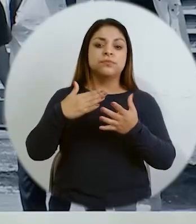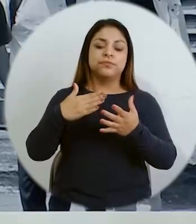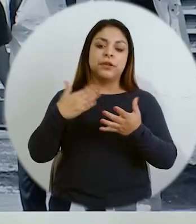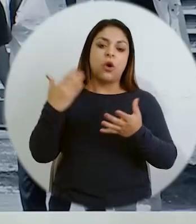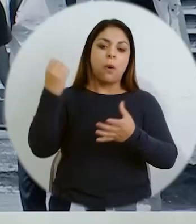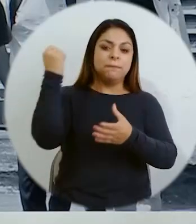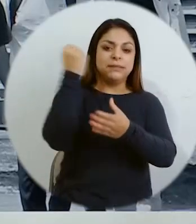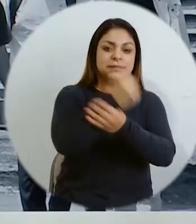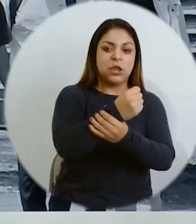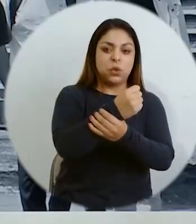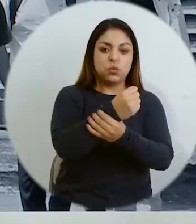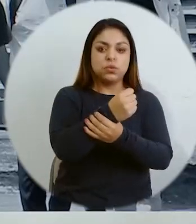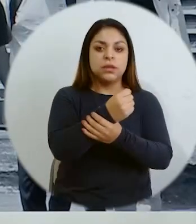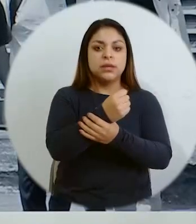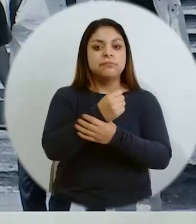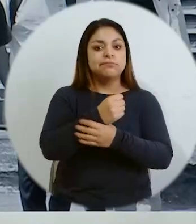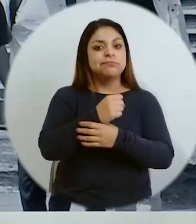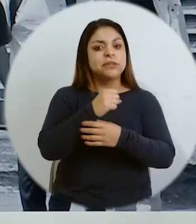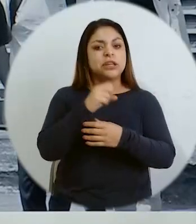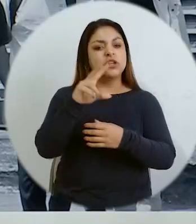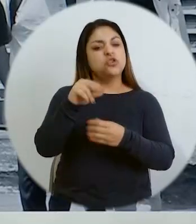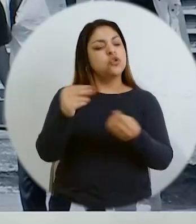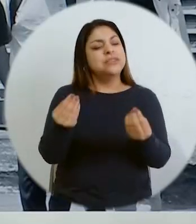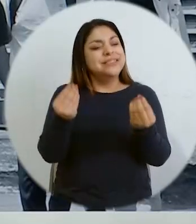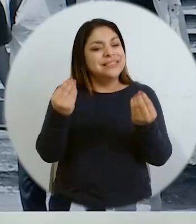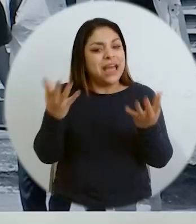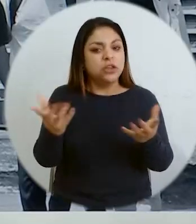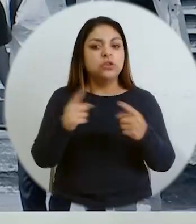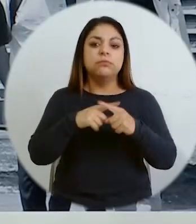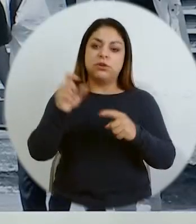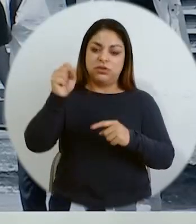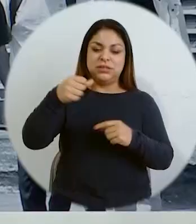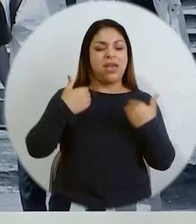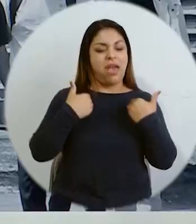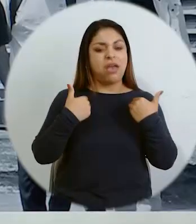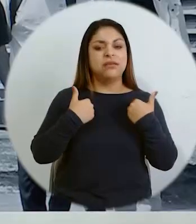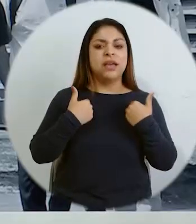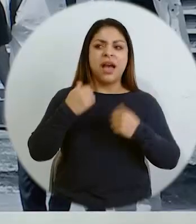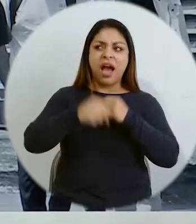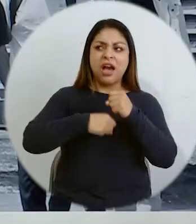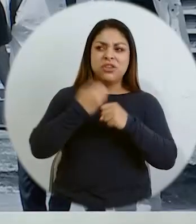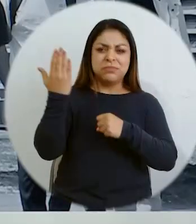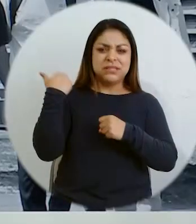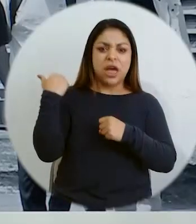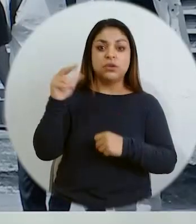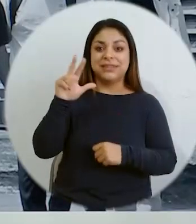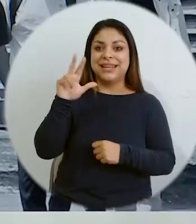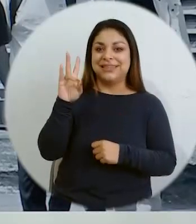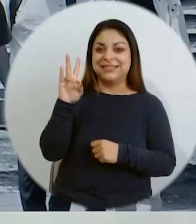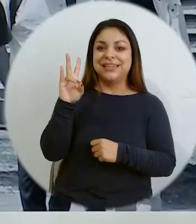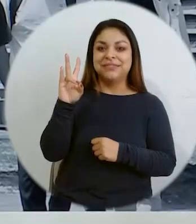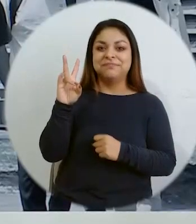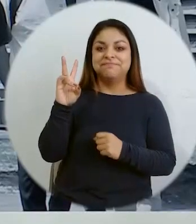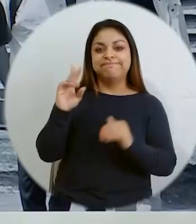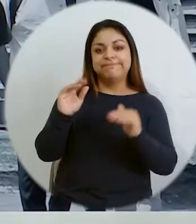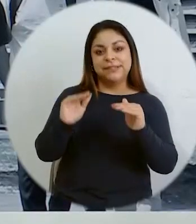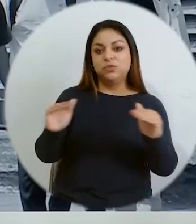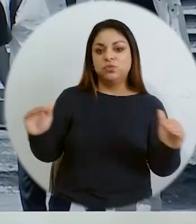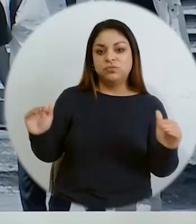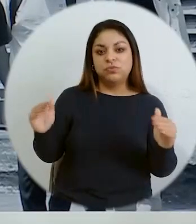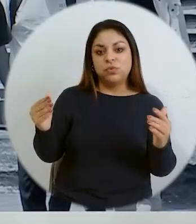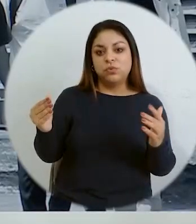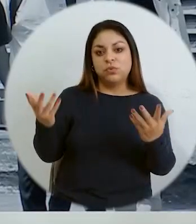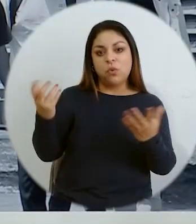son en gran cantidad, pero que sí lesionan el bien jurídico de mayor importancia, que es la vida. ¿Verdad? Que el año pasado hubo 37, en